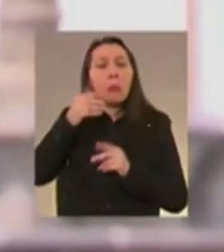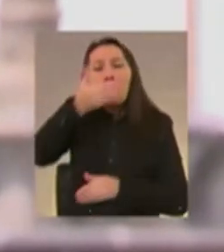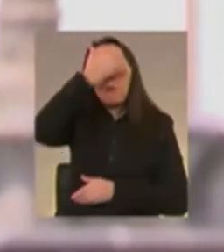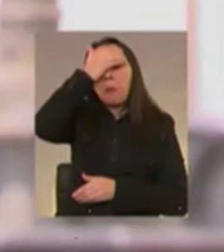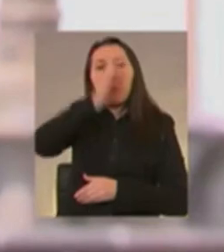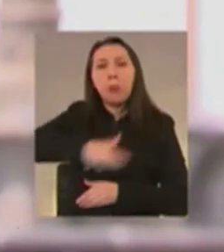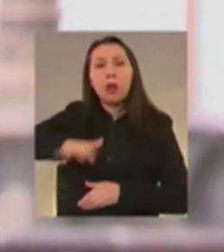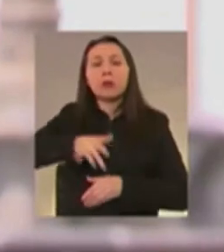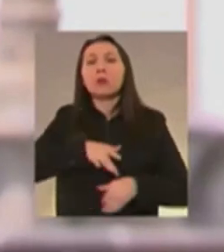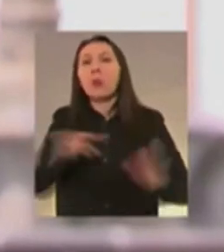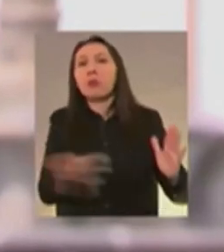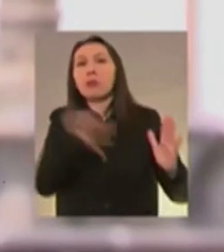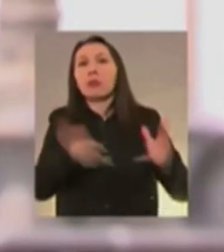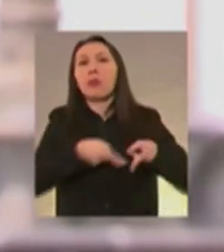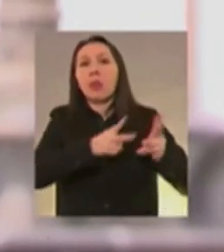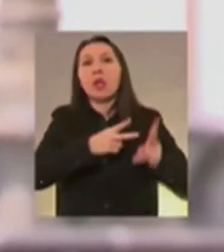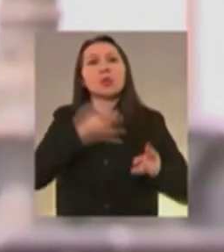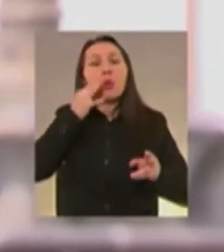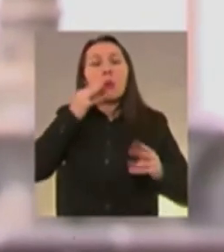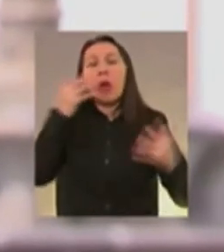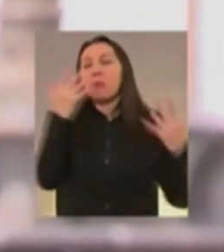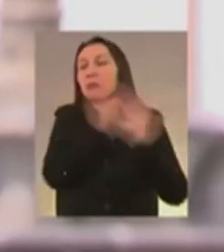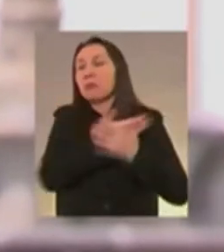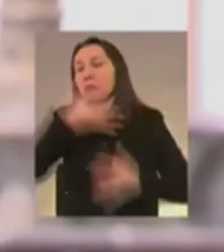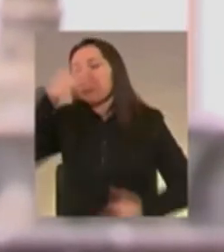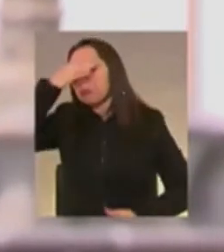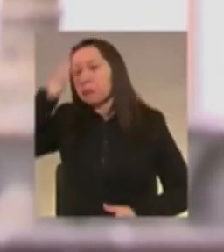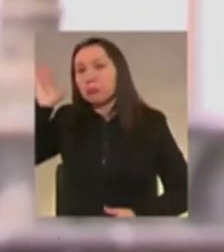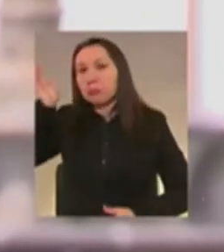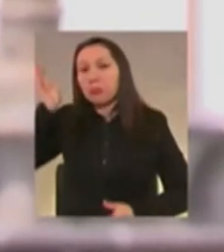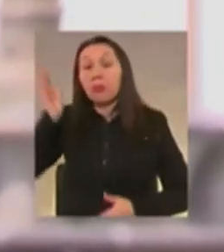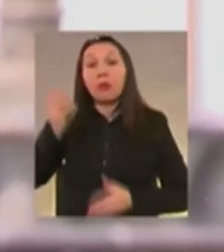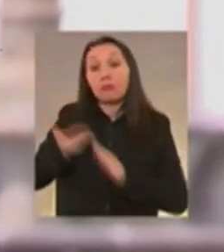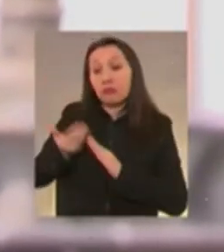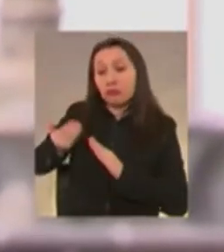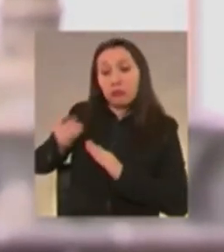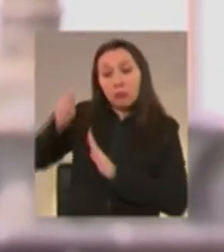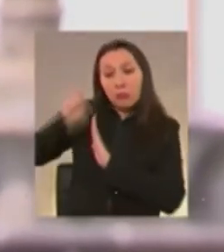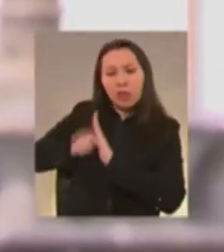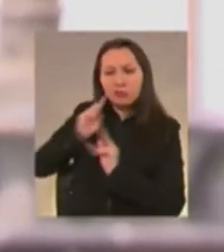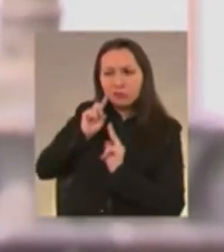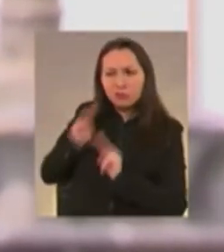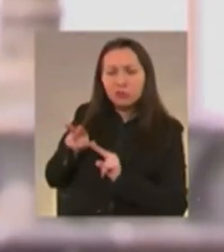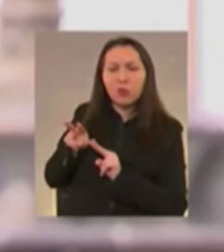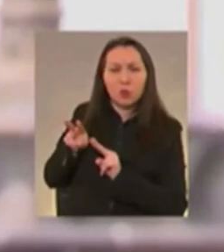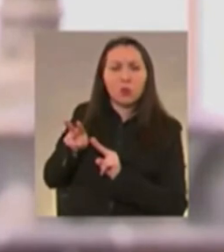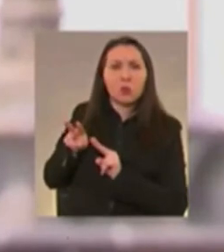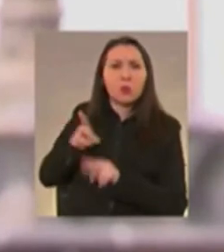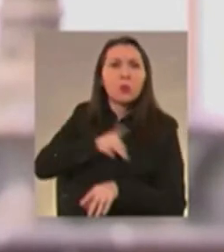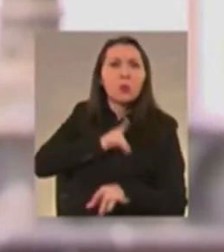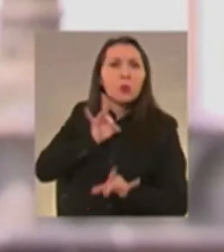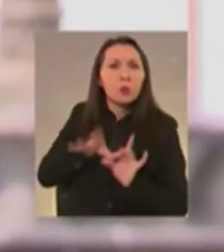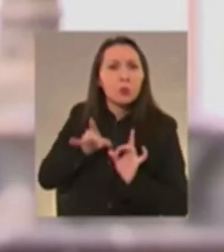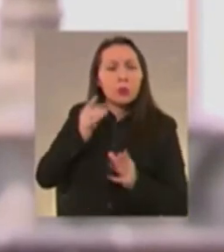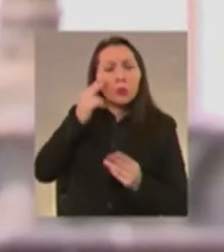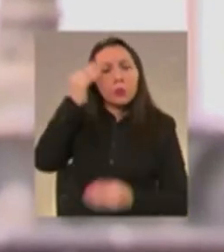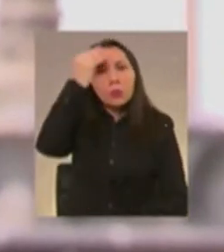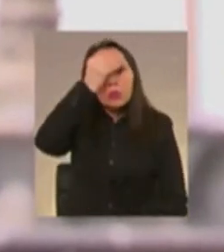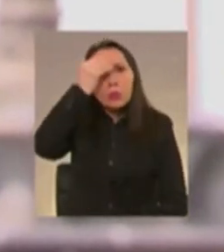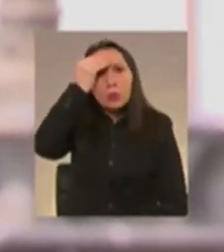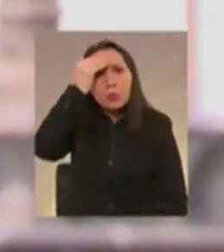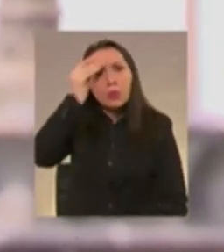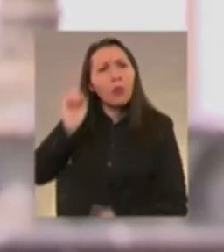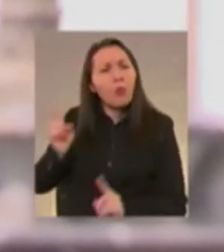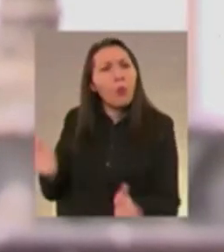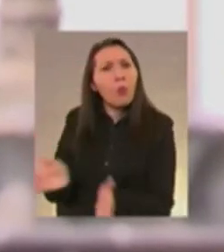ante las violaciones de los derechos humanos. En estos últimos meses, hemos visto con dolor, con preocupación, que se